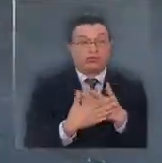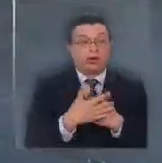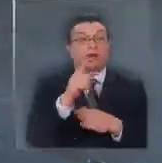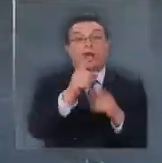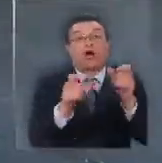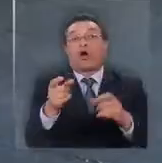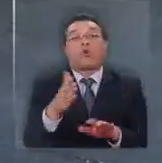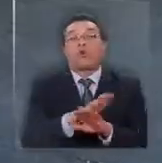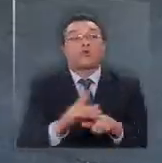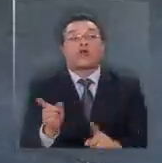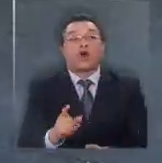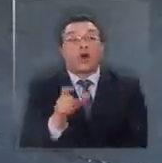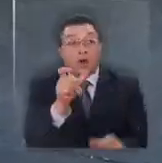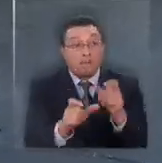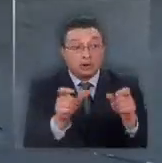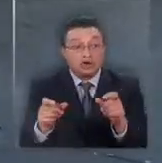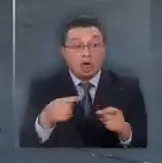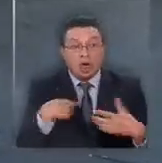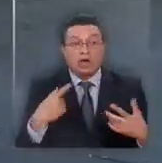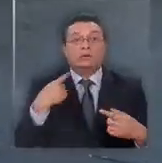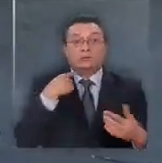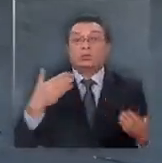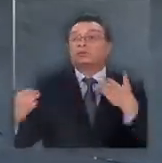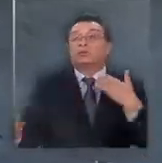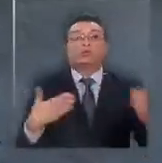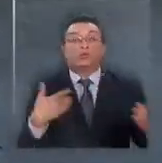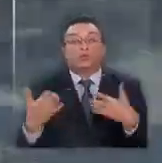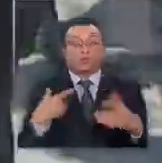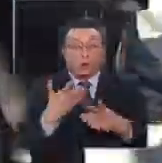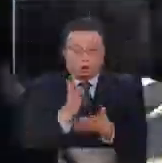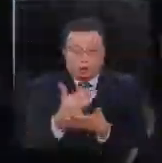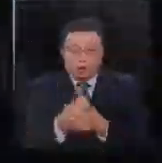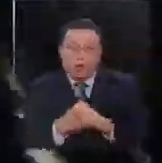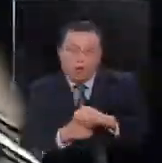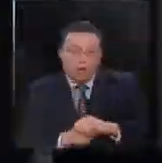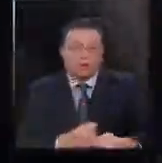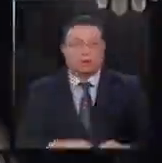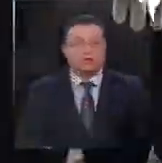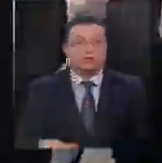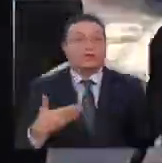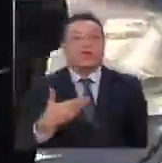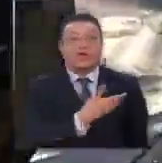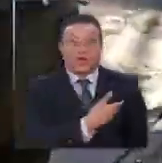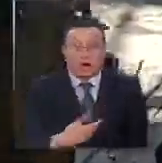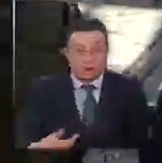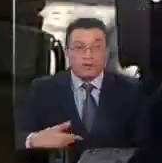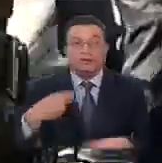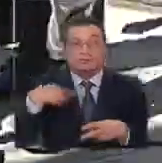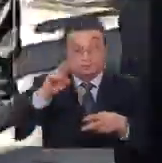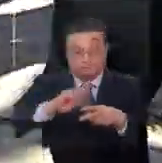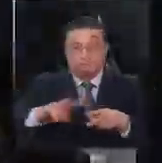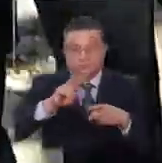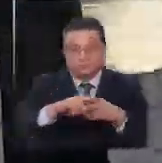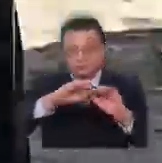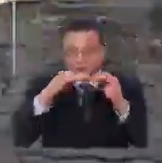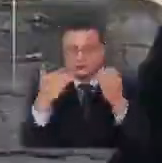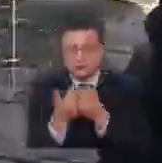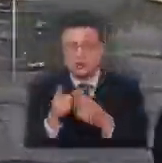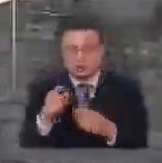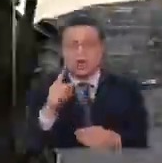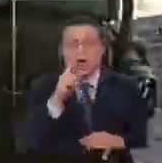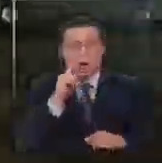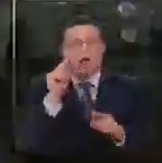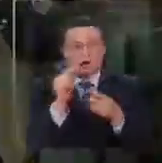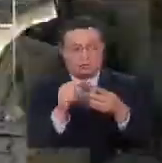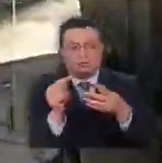cuida, ¿cachai? Y esa misma gente se expone y nos expone a nosotros que tomamos todas las medidas. En el gobierno ya están recogiendo los antecedentes. Insistieron que